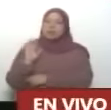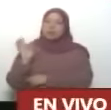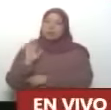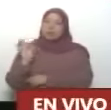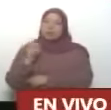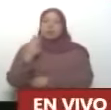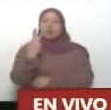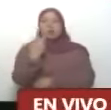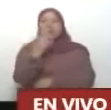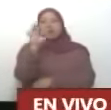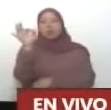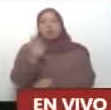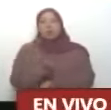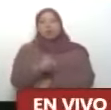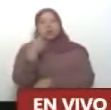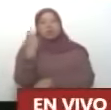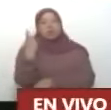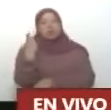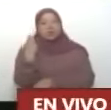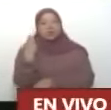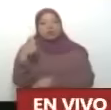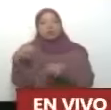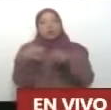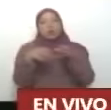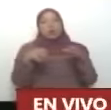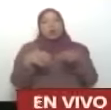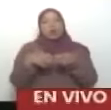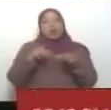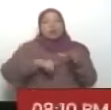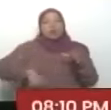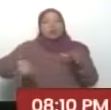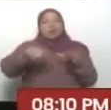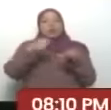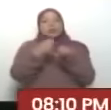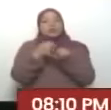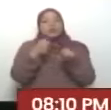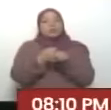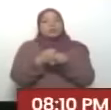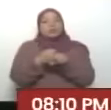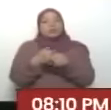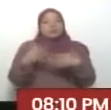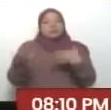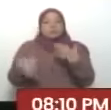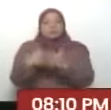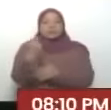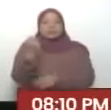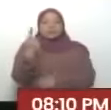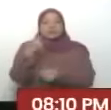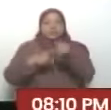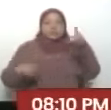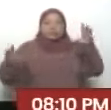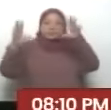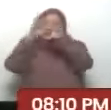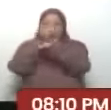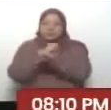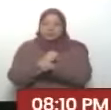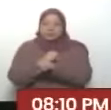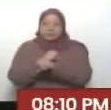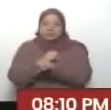un 2%. Hubo mesas de votación en todo el país abiertas hasta las 11:30 de la noche.